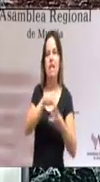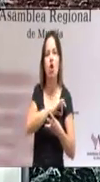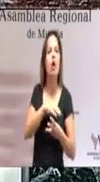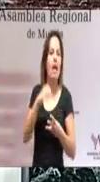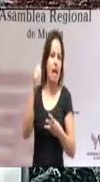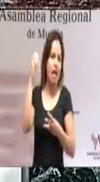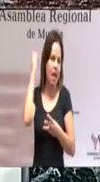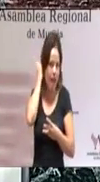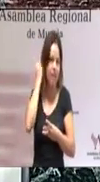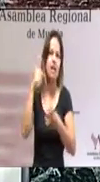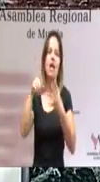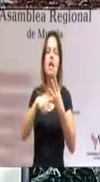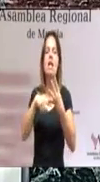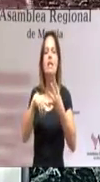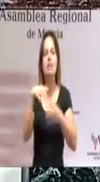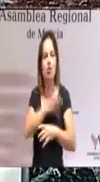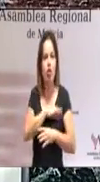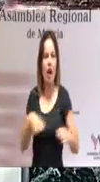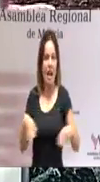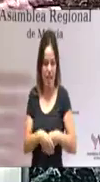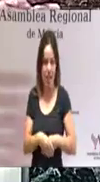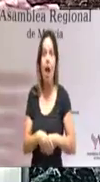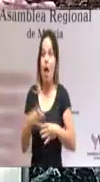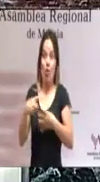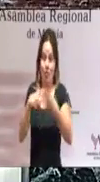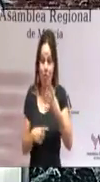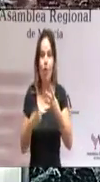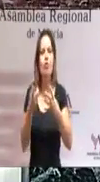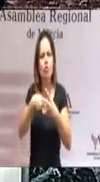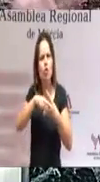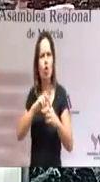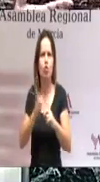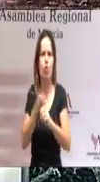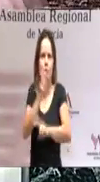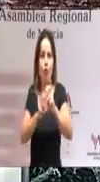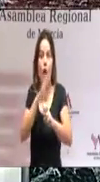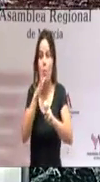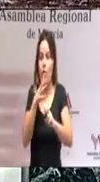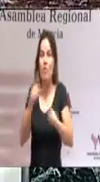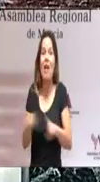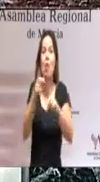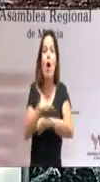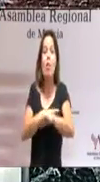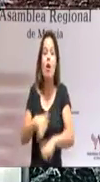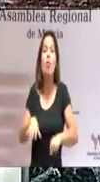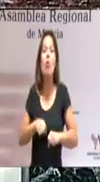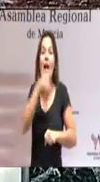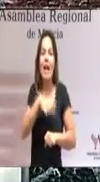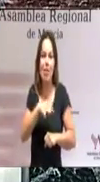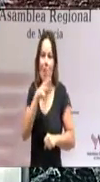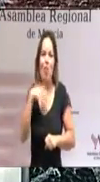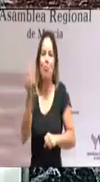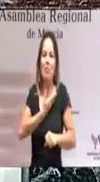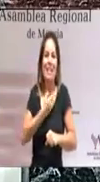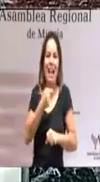Rivera. Vamos a buscar la solución a través de un gran pacto, para que gobierne quien gobierne, Murcia no salga perjudicada de nuevo.